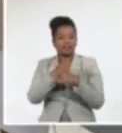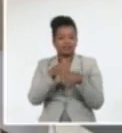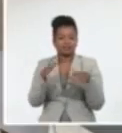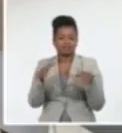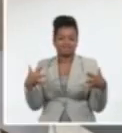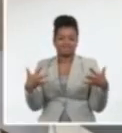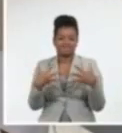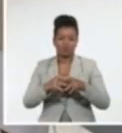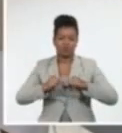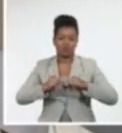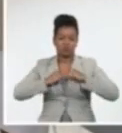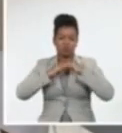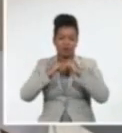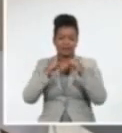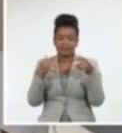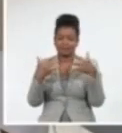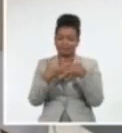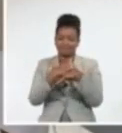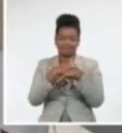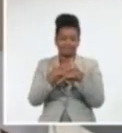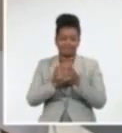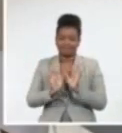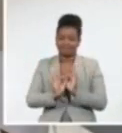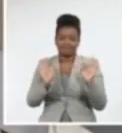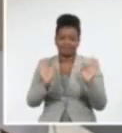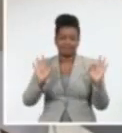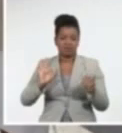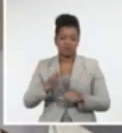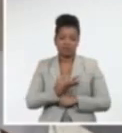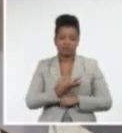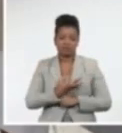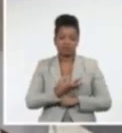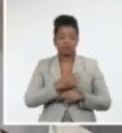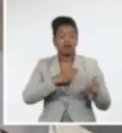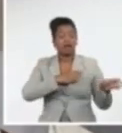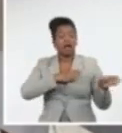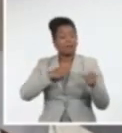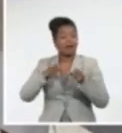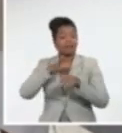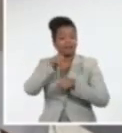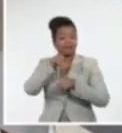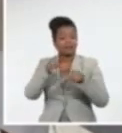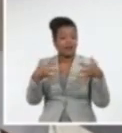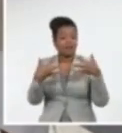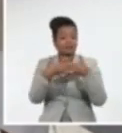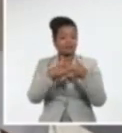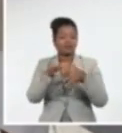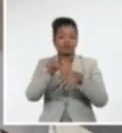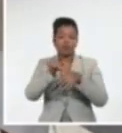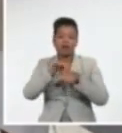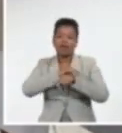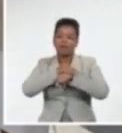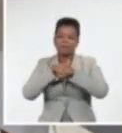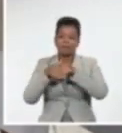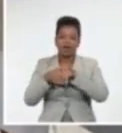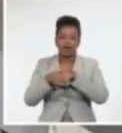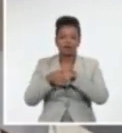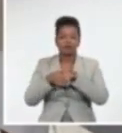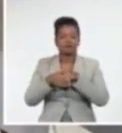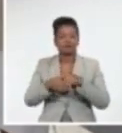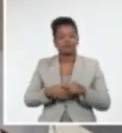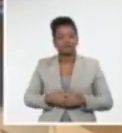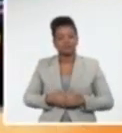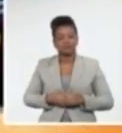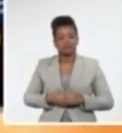políticos, que son excelentes. Destacó además las relaciones de hermandad entre las naciones del